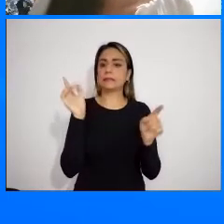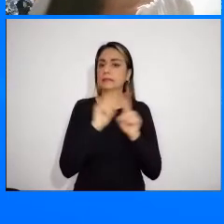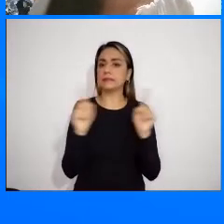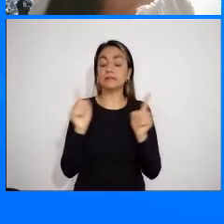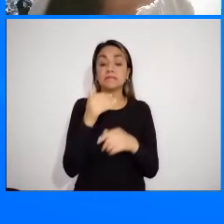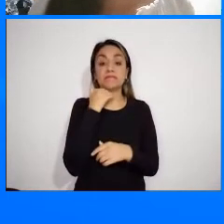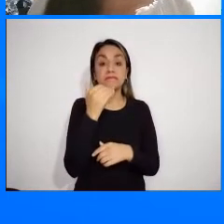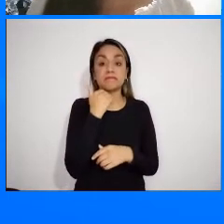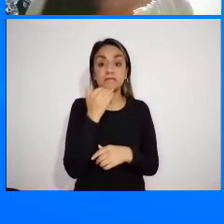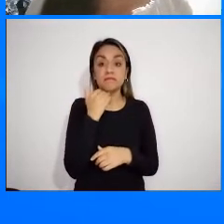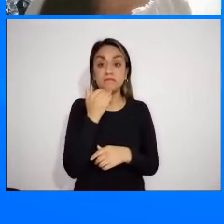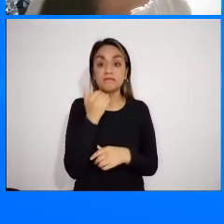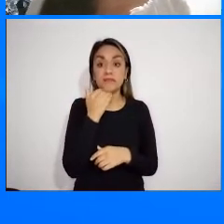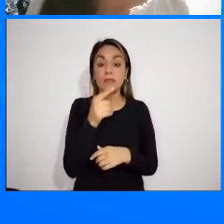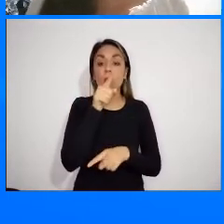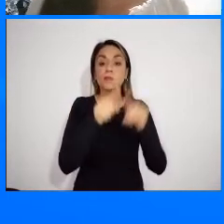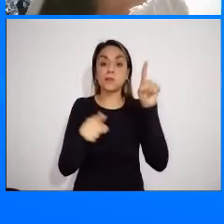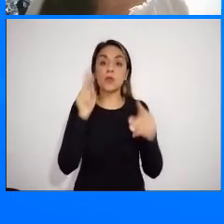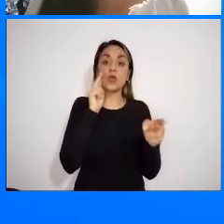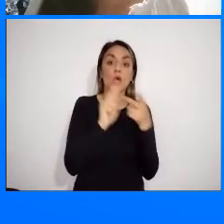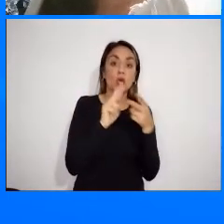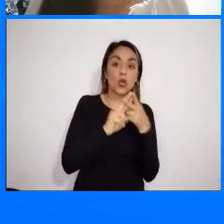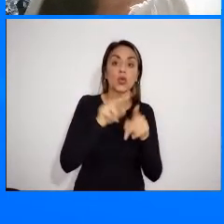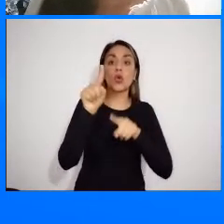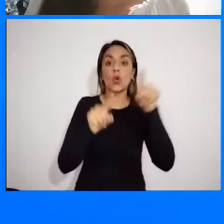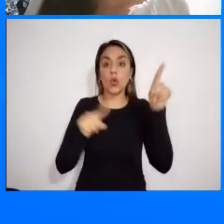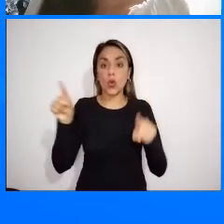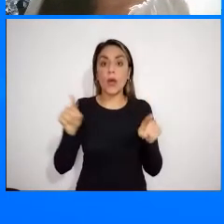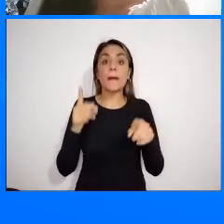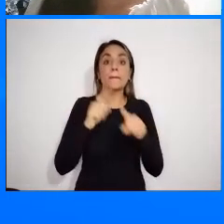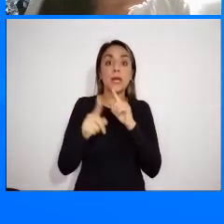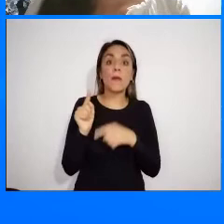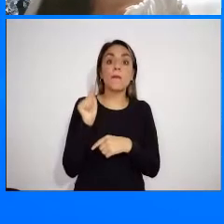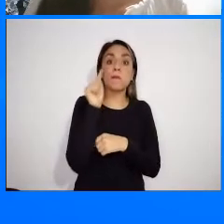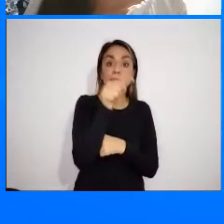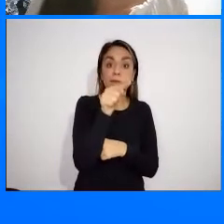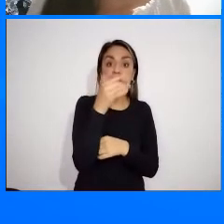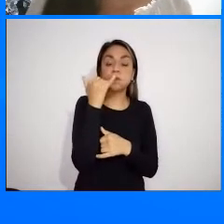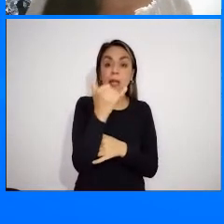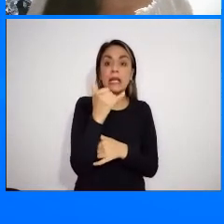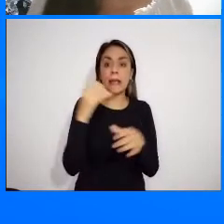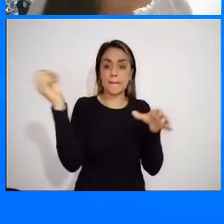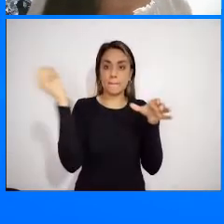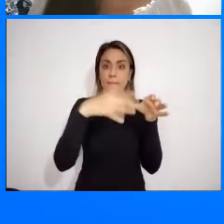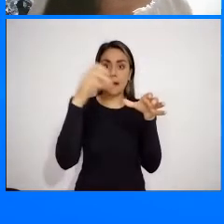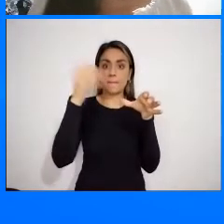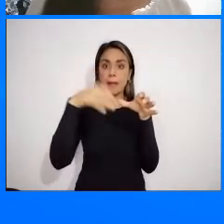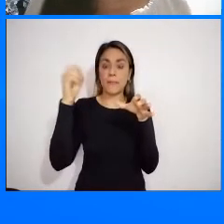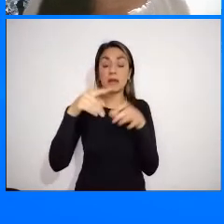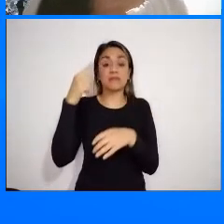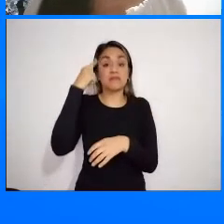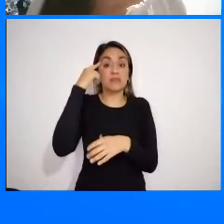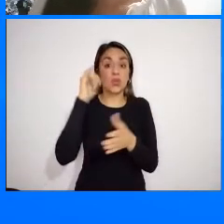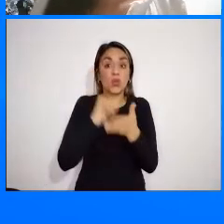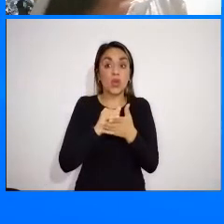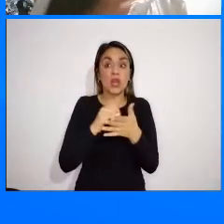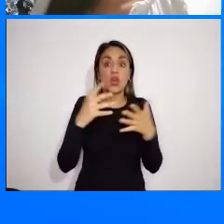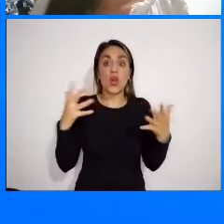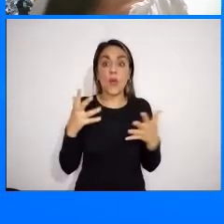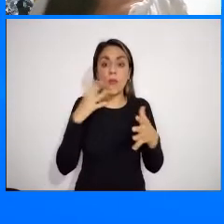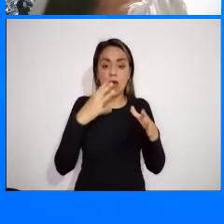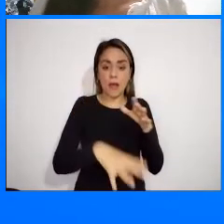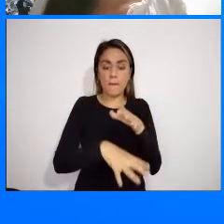si muchos lo conozcan, pero allá tienen canecas, pero yo me imagino cómo hacen para